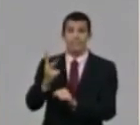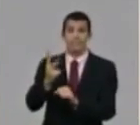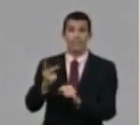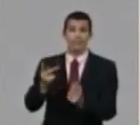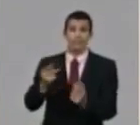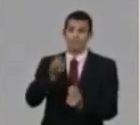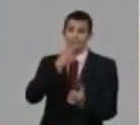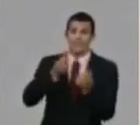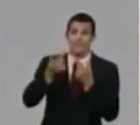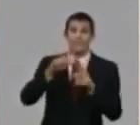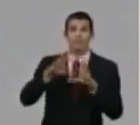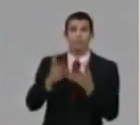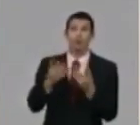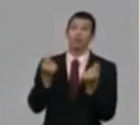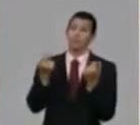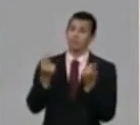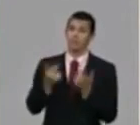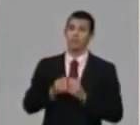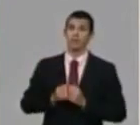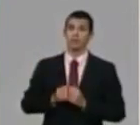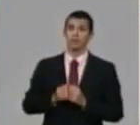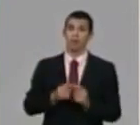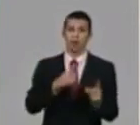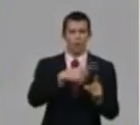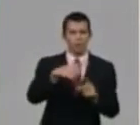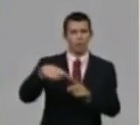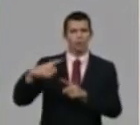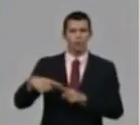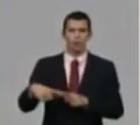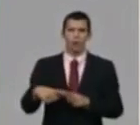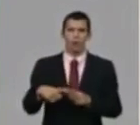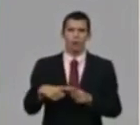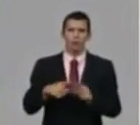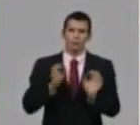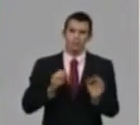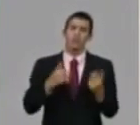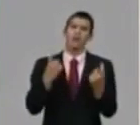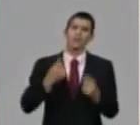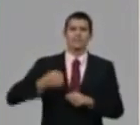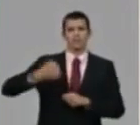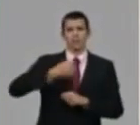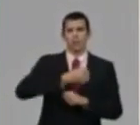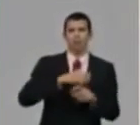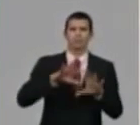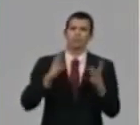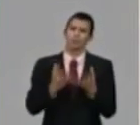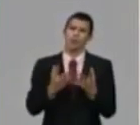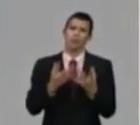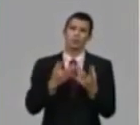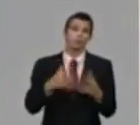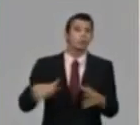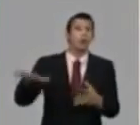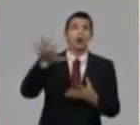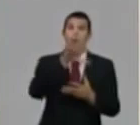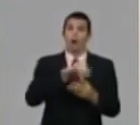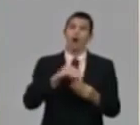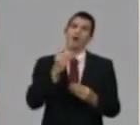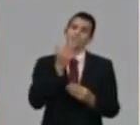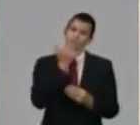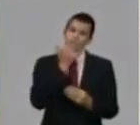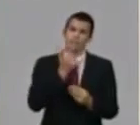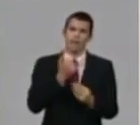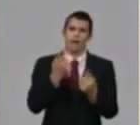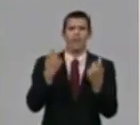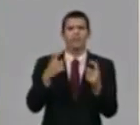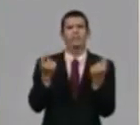para respaldar desde otros sectores también este programa de medidas. Todo esto tiene un impacto en el presupuesto. Por eso, ante todo, nosotros queremos hacer un